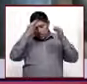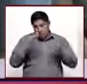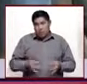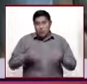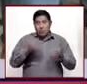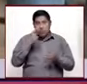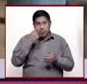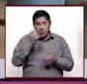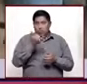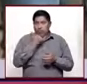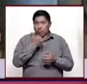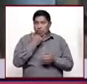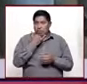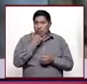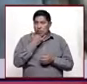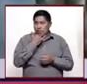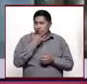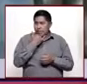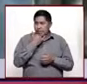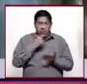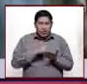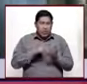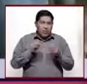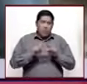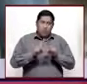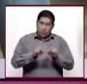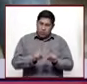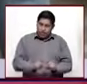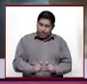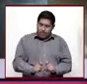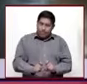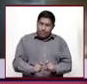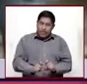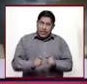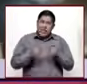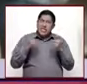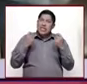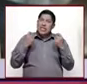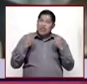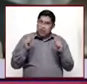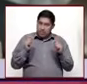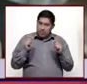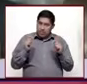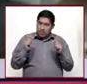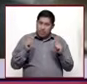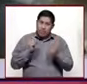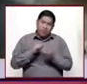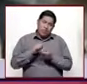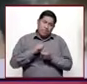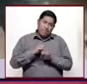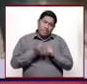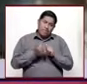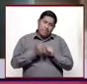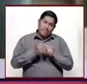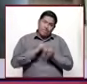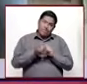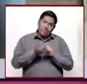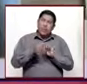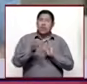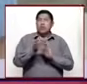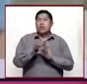hemos observado que esa pregunta pretende modificar la